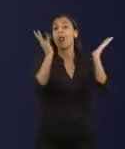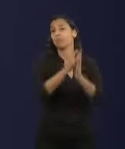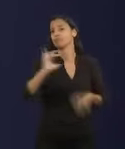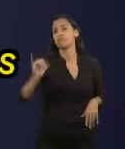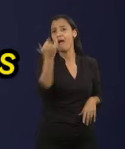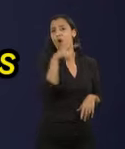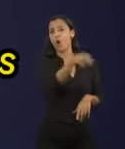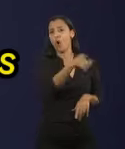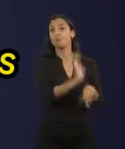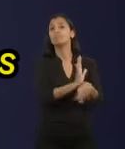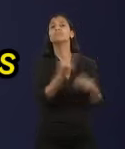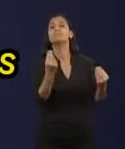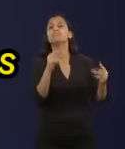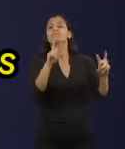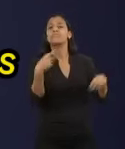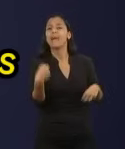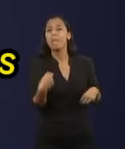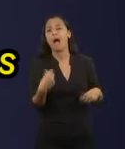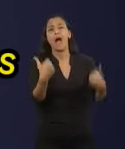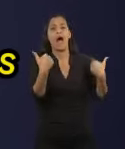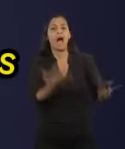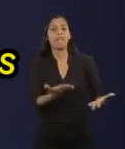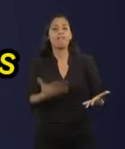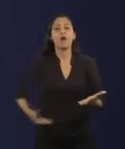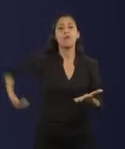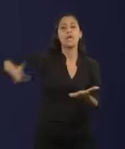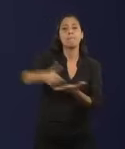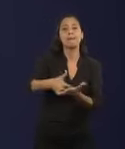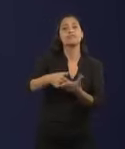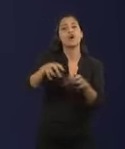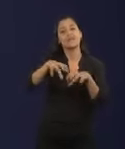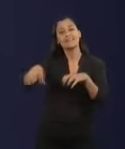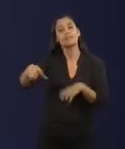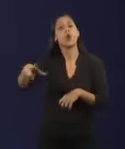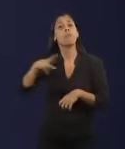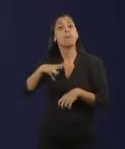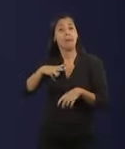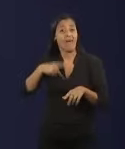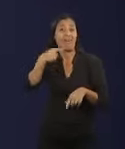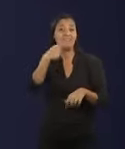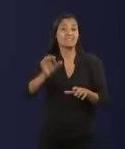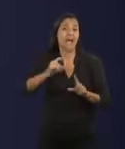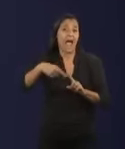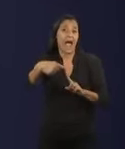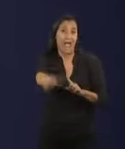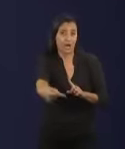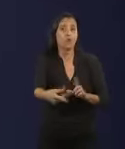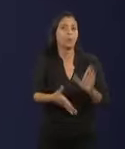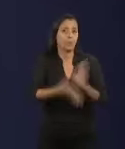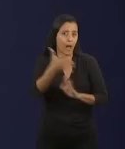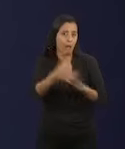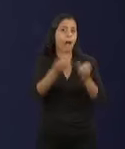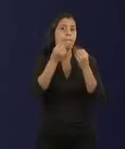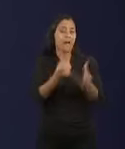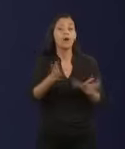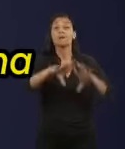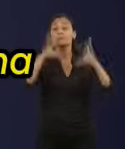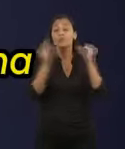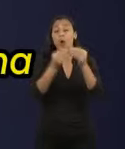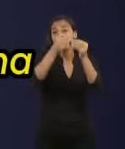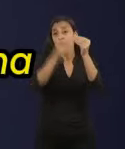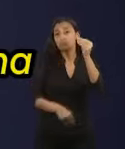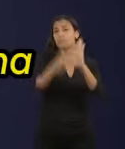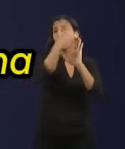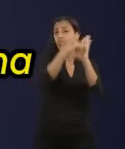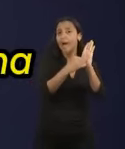mundo en vistas de favorecer inversiones privadas los próximos años todos estos datos